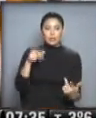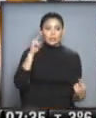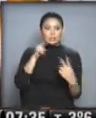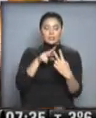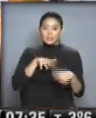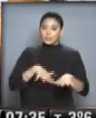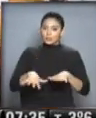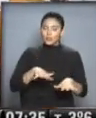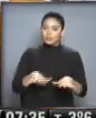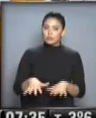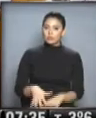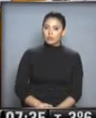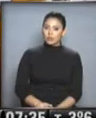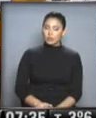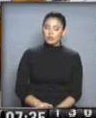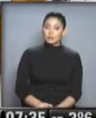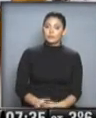situación bastante,